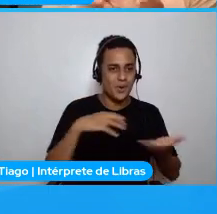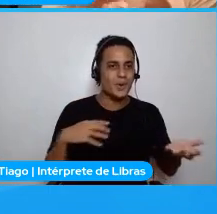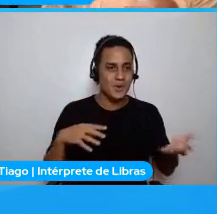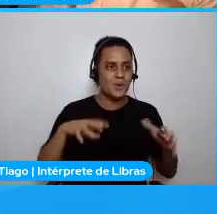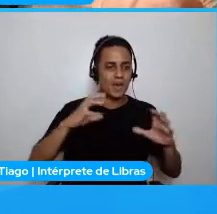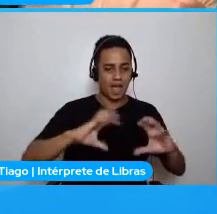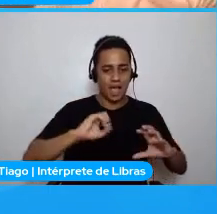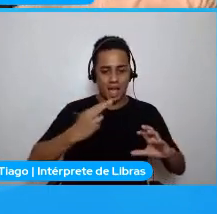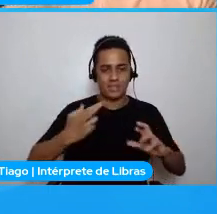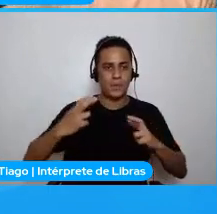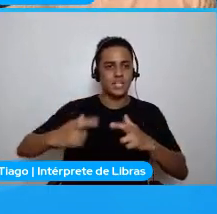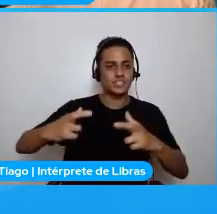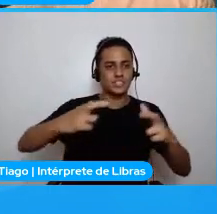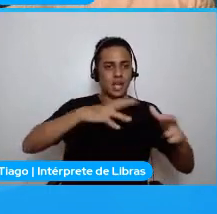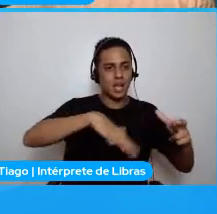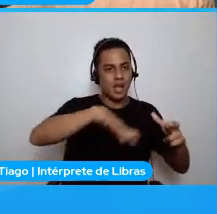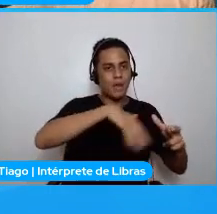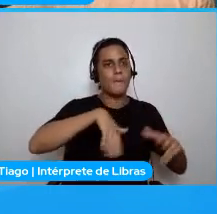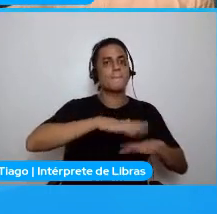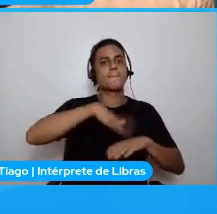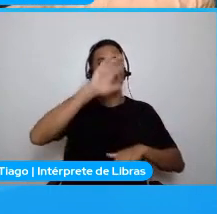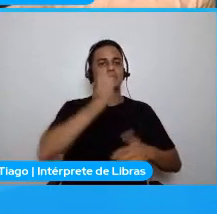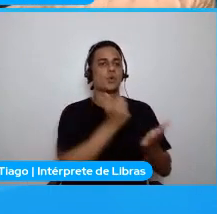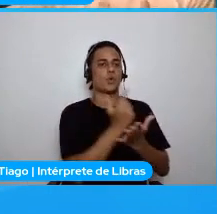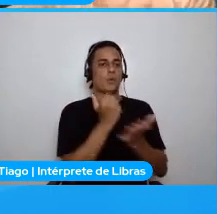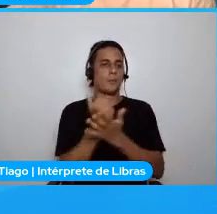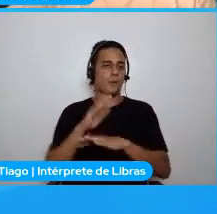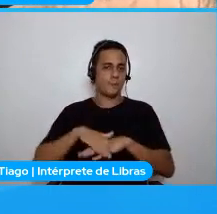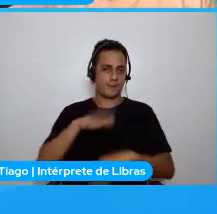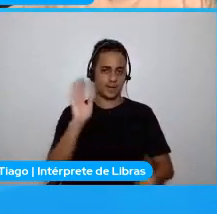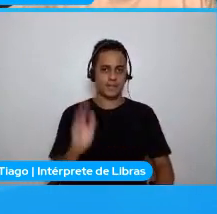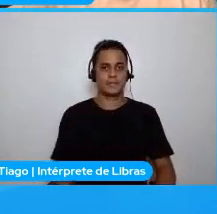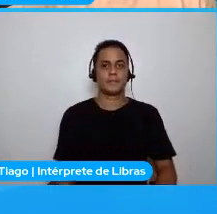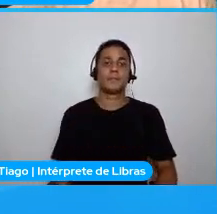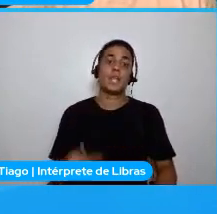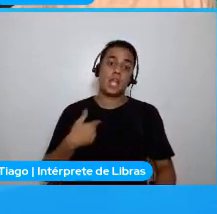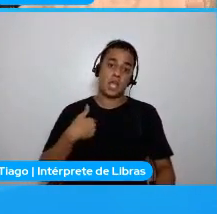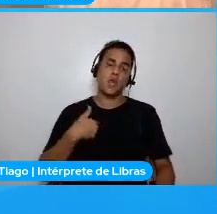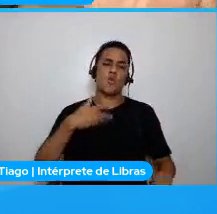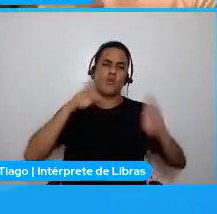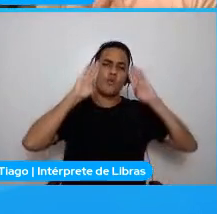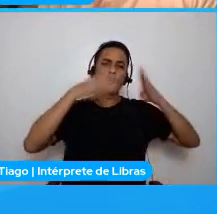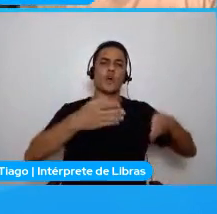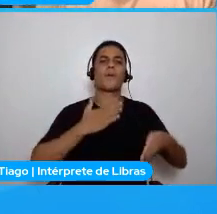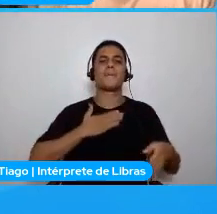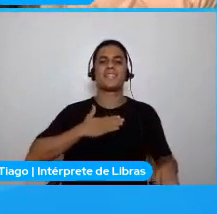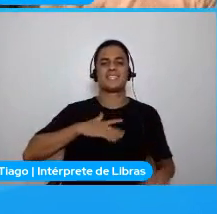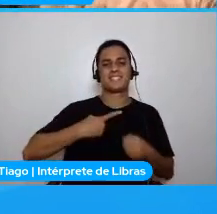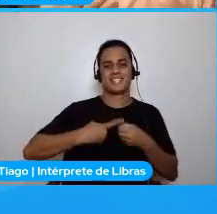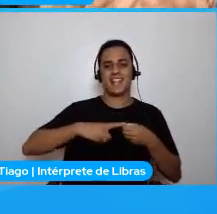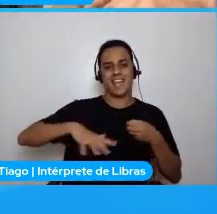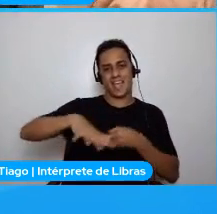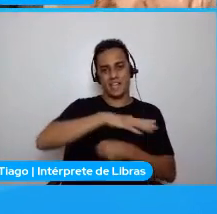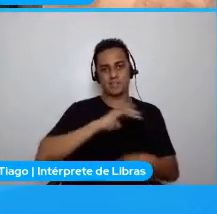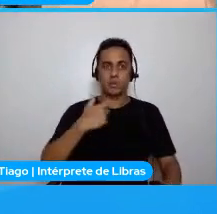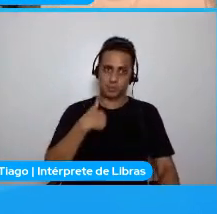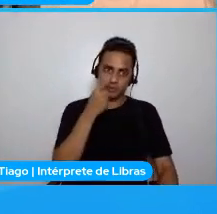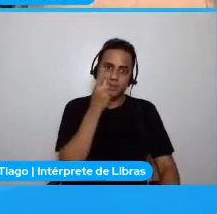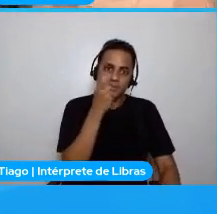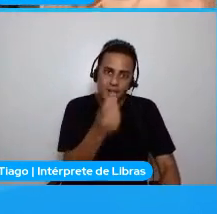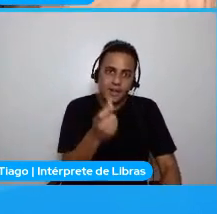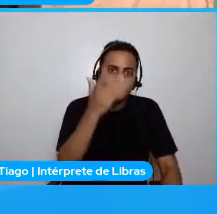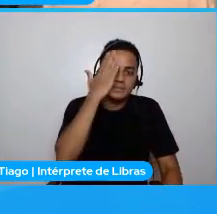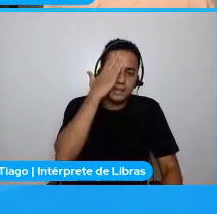han invertido más. Y en este caso me voy a concentrar en Guayaquil, porque yo soy de Guayaquil, y me interesa mucho conocer qué sucede en mi